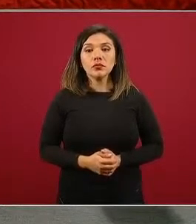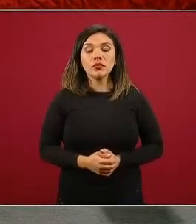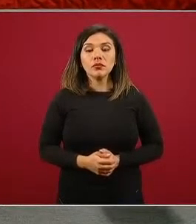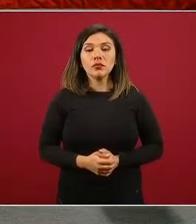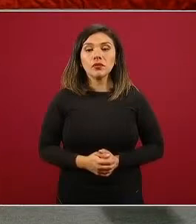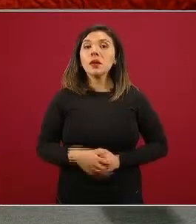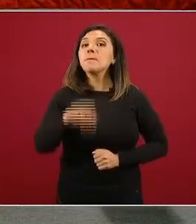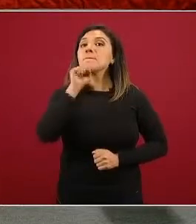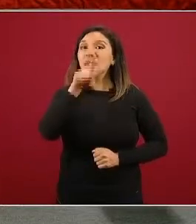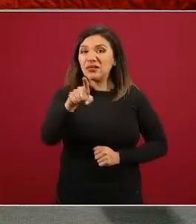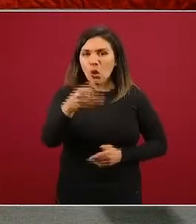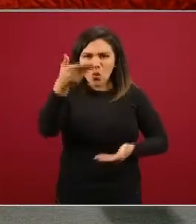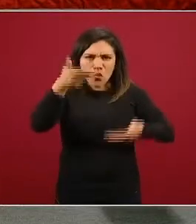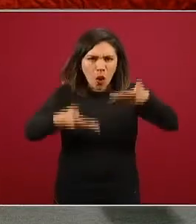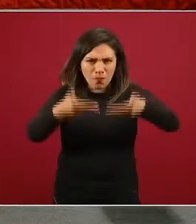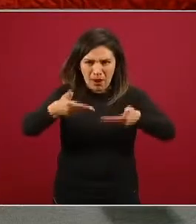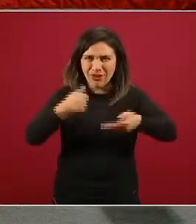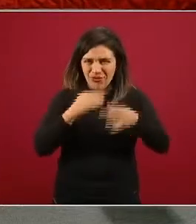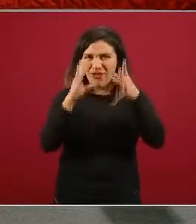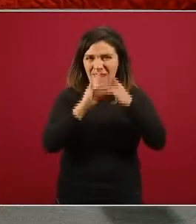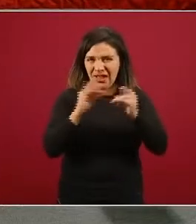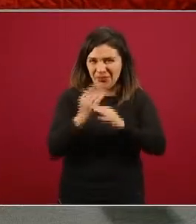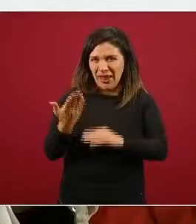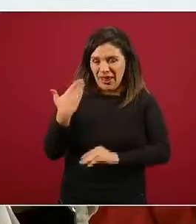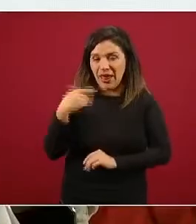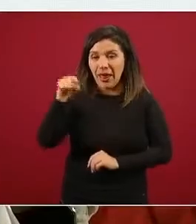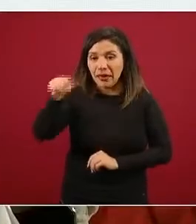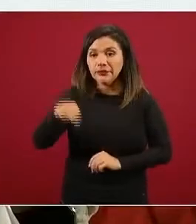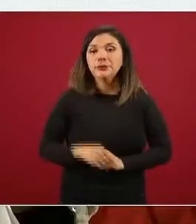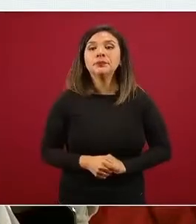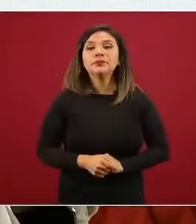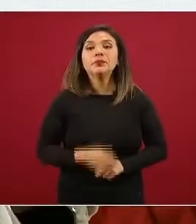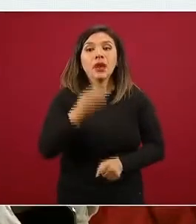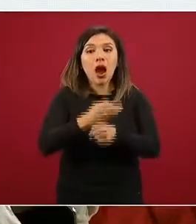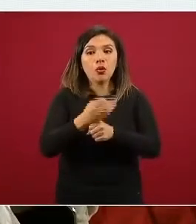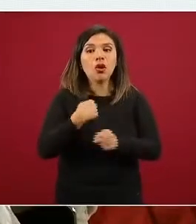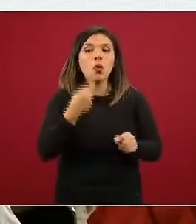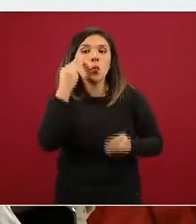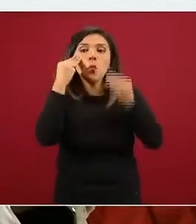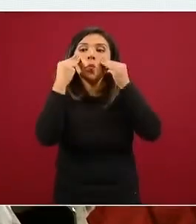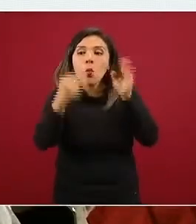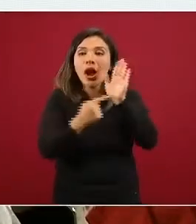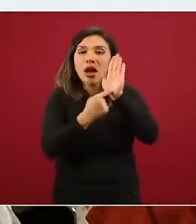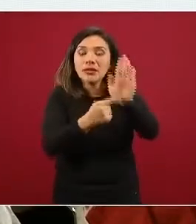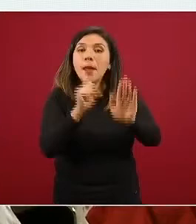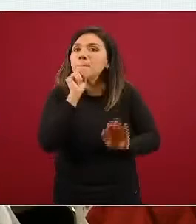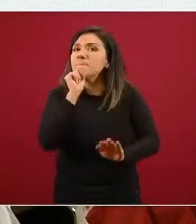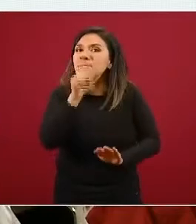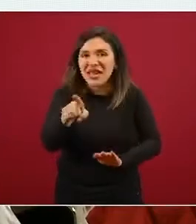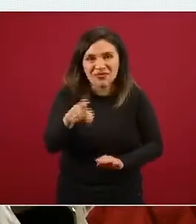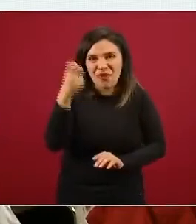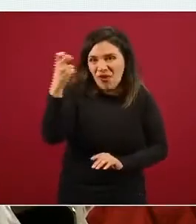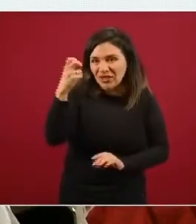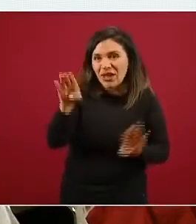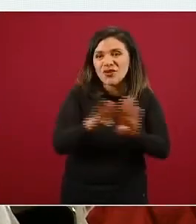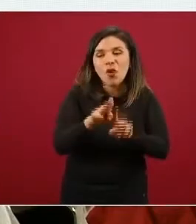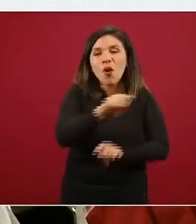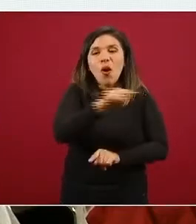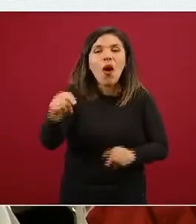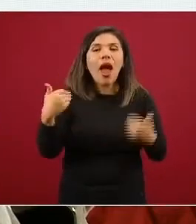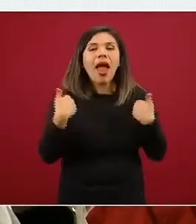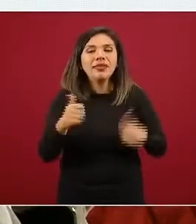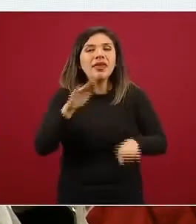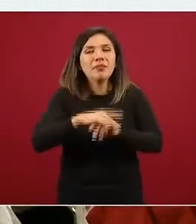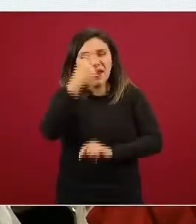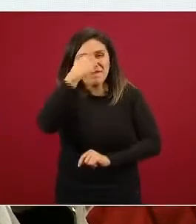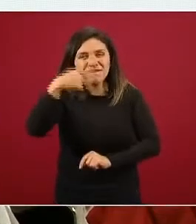Con esa misma comparación que acabo de explicar, aquí estamos graficando, es lo mismo, ya para poder hacer más